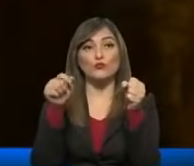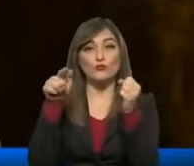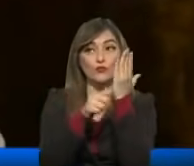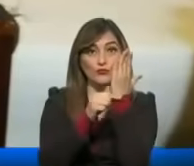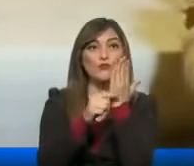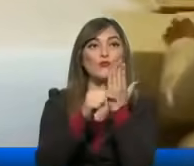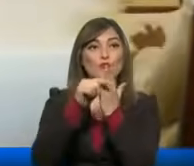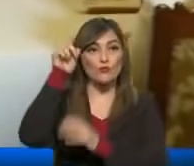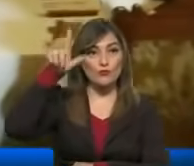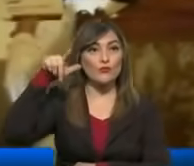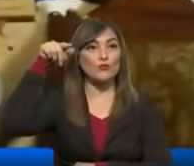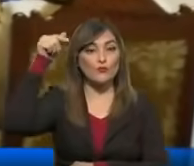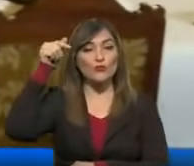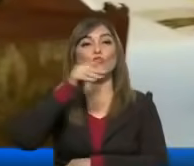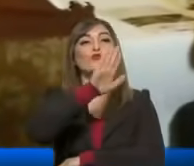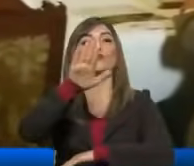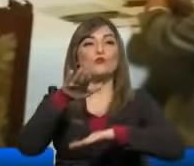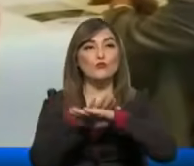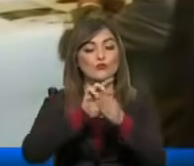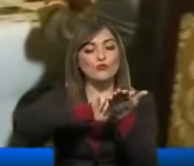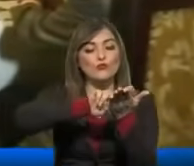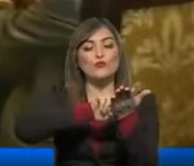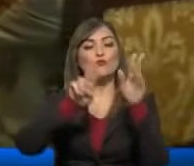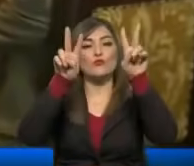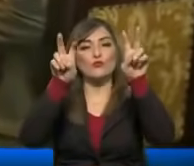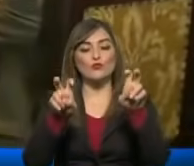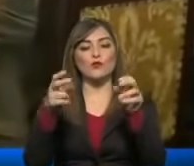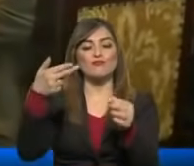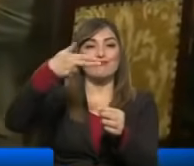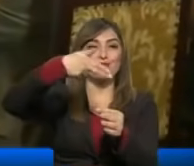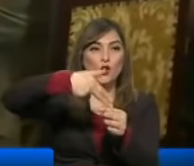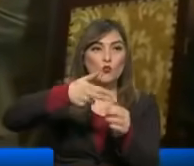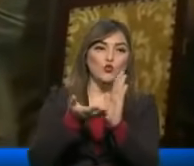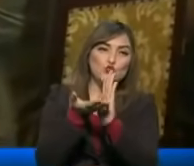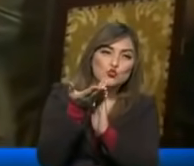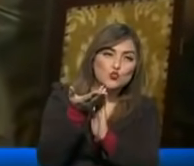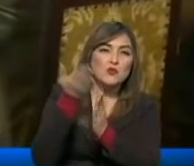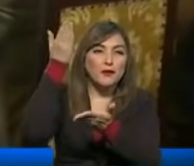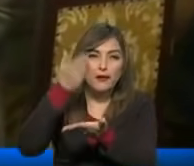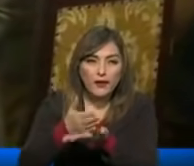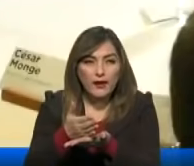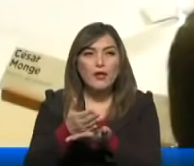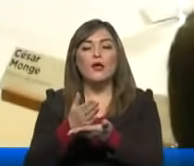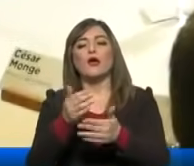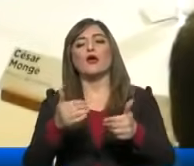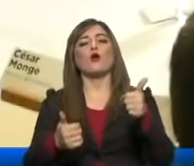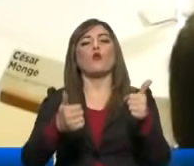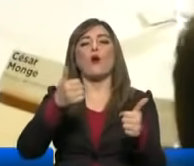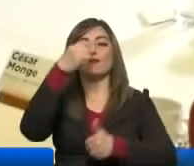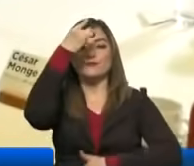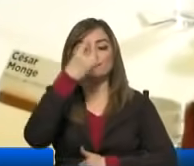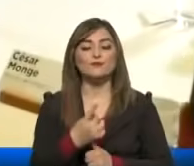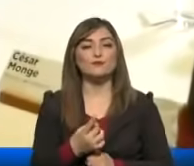el ministro de gobierno, respecto sobre todo al tema de los combustibles, al tema de la focalización de